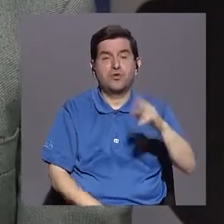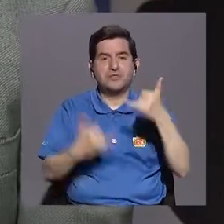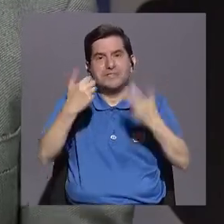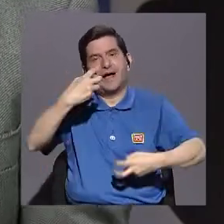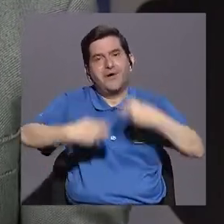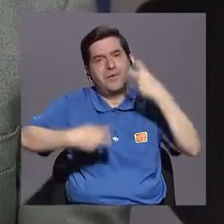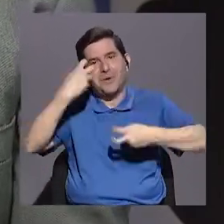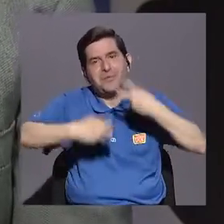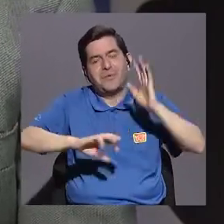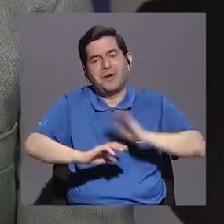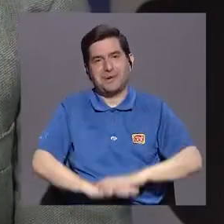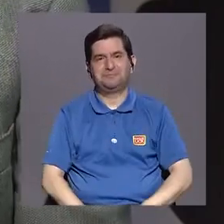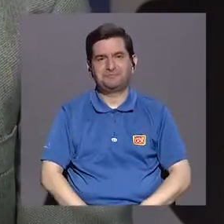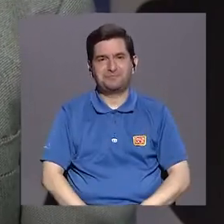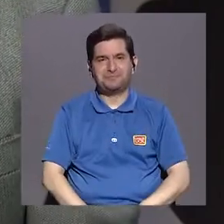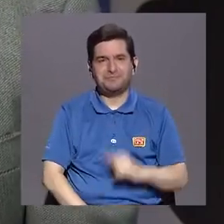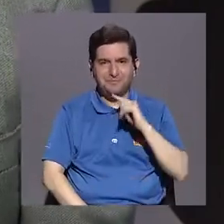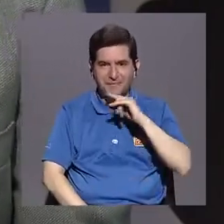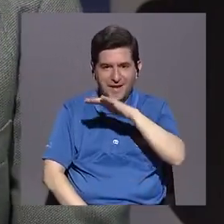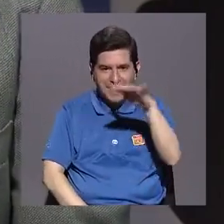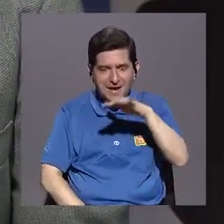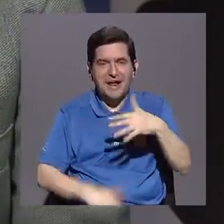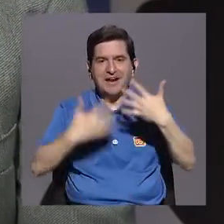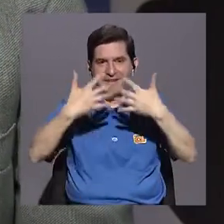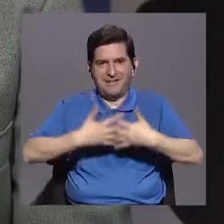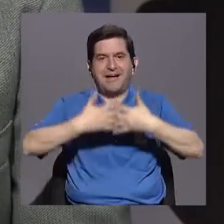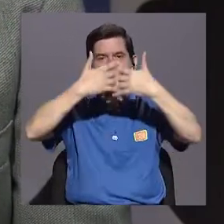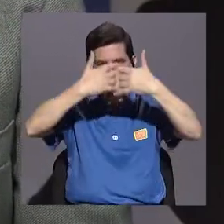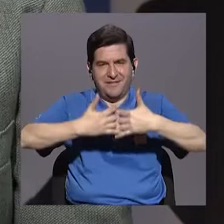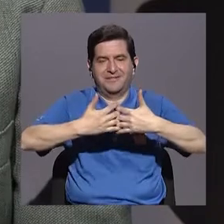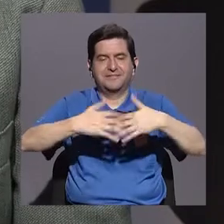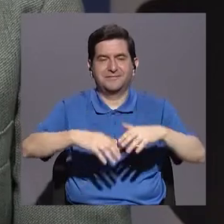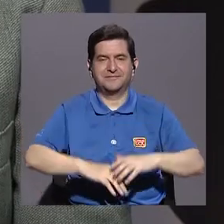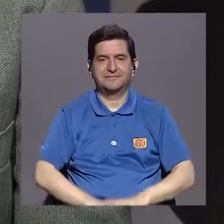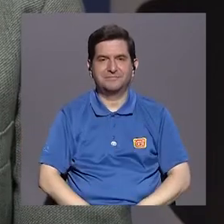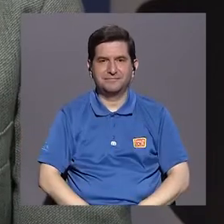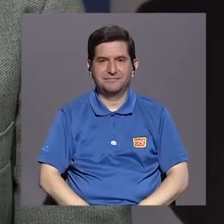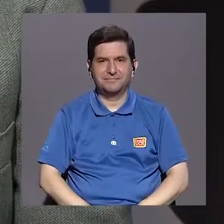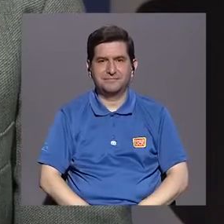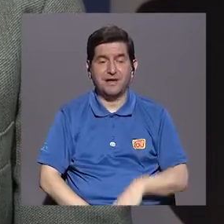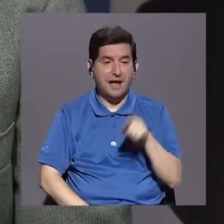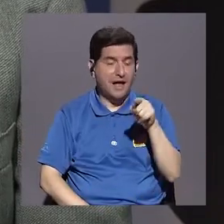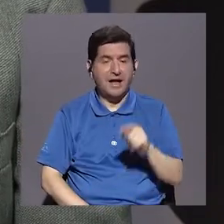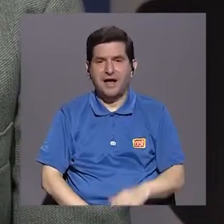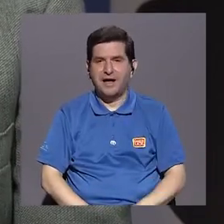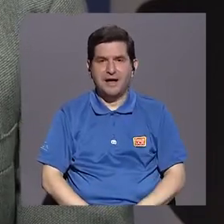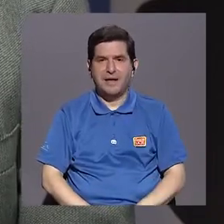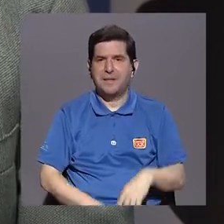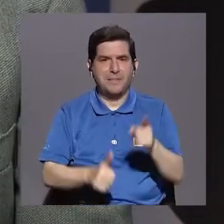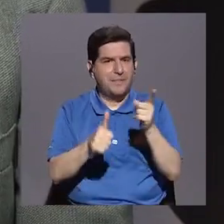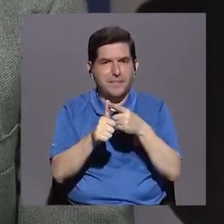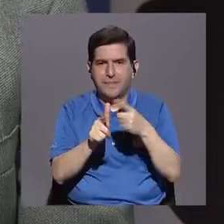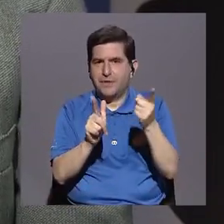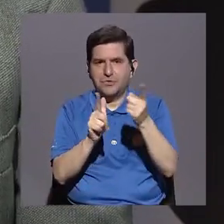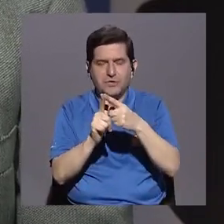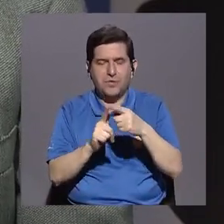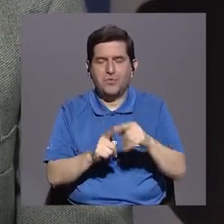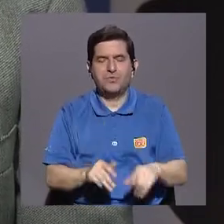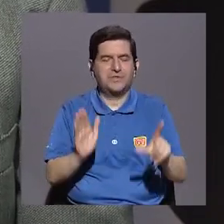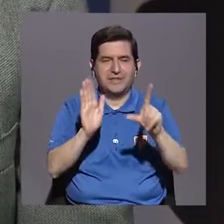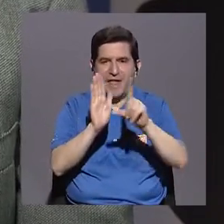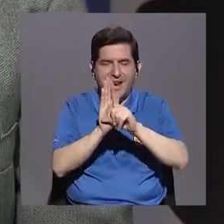problema en la realidad industrial como las como no perdona ni la primera ni la segunda leyes de la